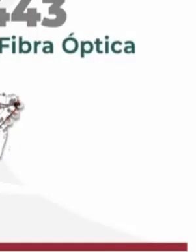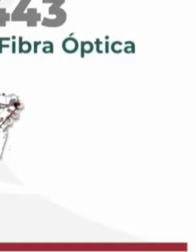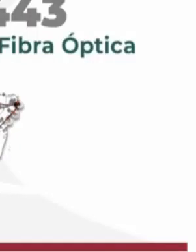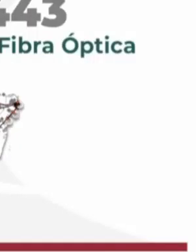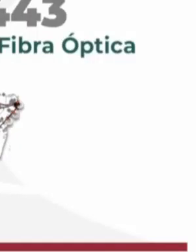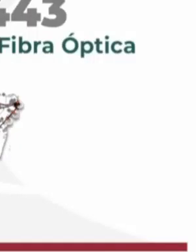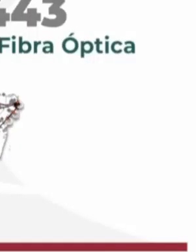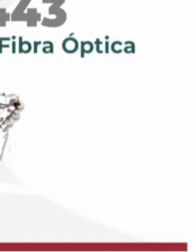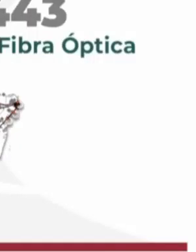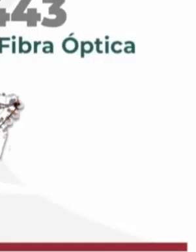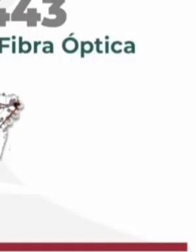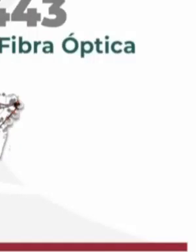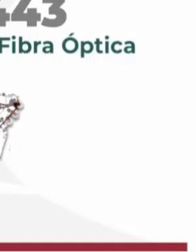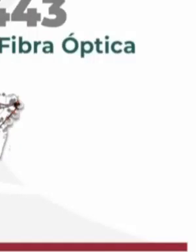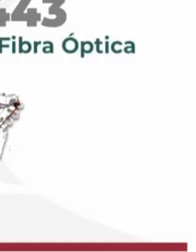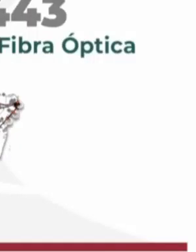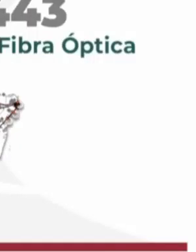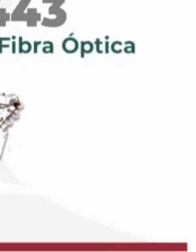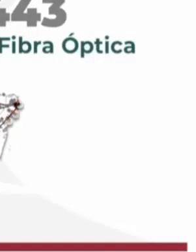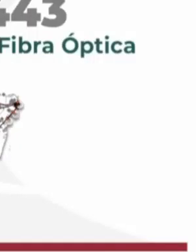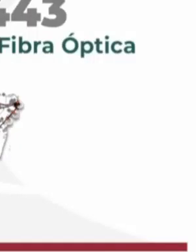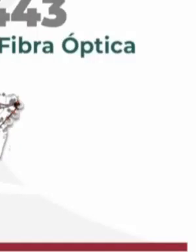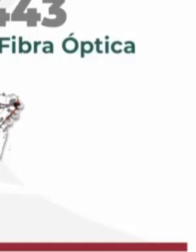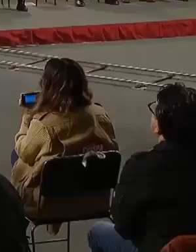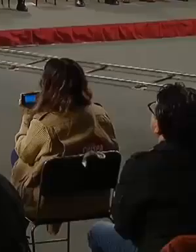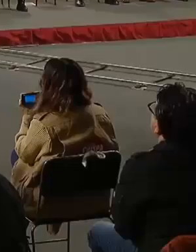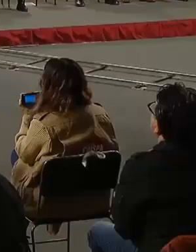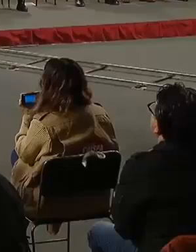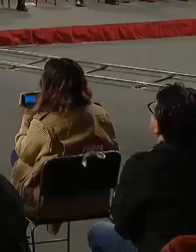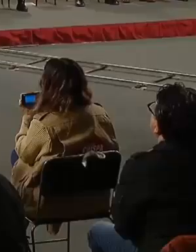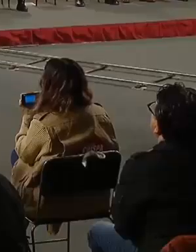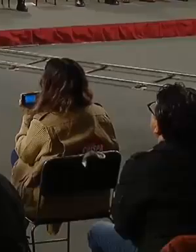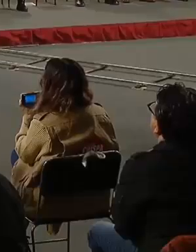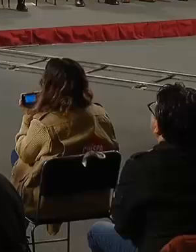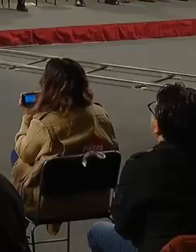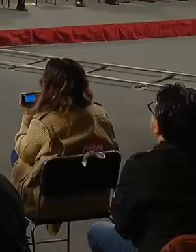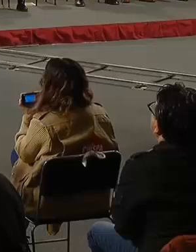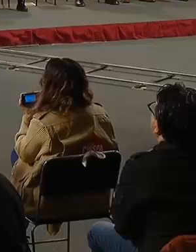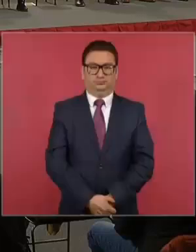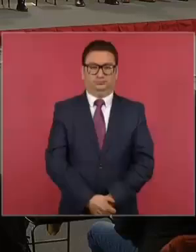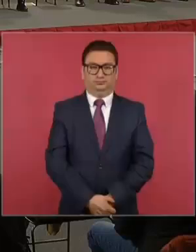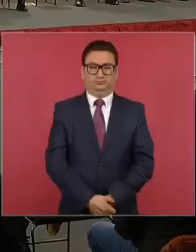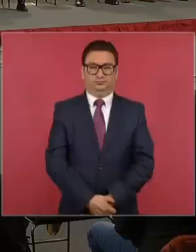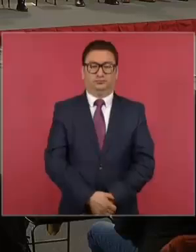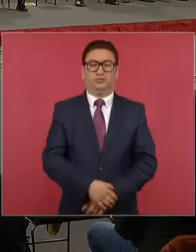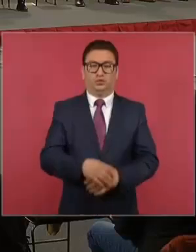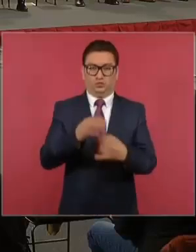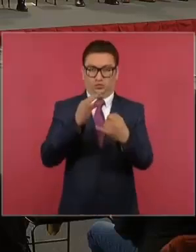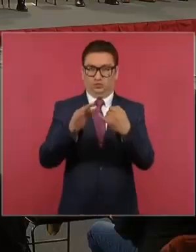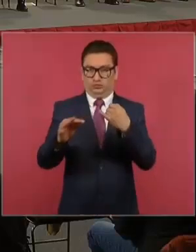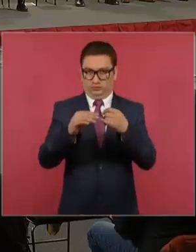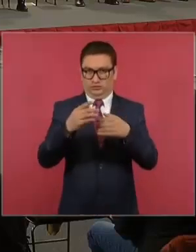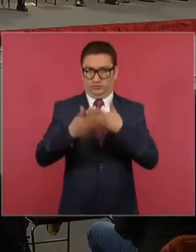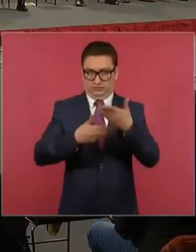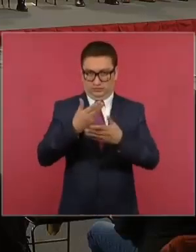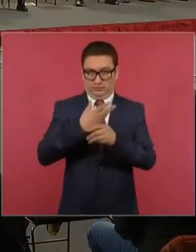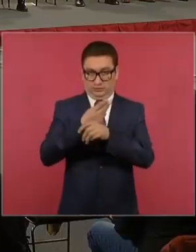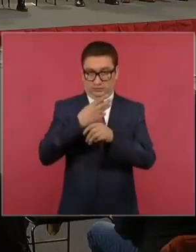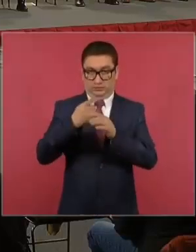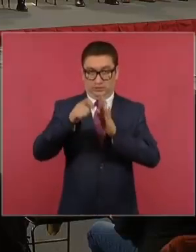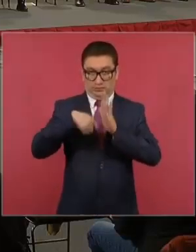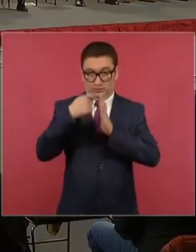dar a estas torres y ya también estamos construyendo el servicio de última milla. En el video